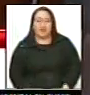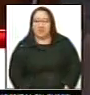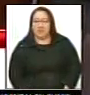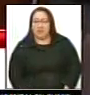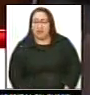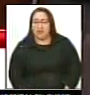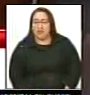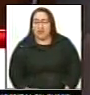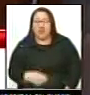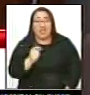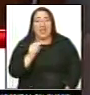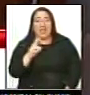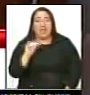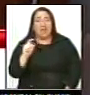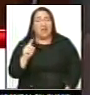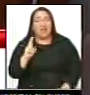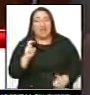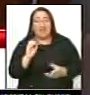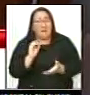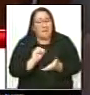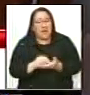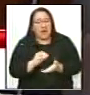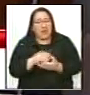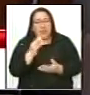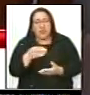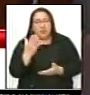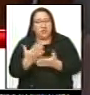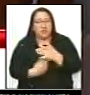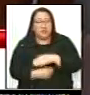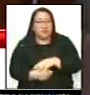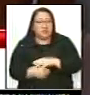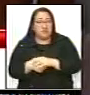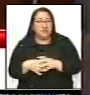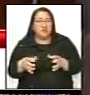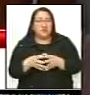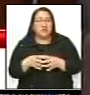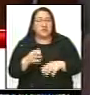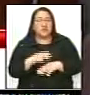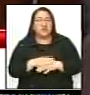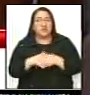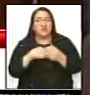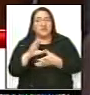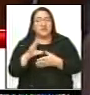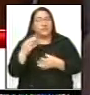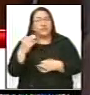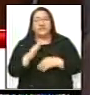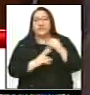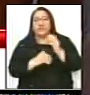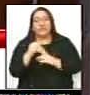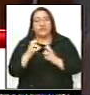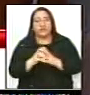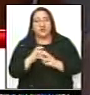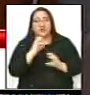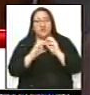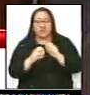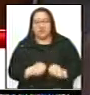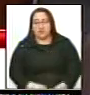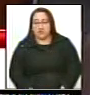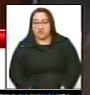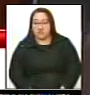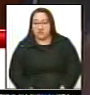Transparencia ya dice que los temas más vinculados a la corrupción en América Latina son construcción y